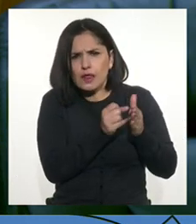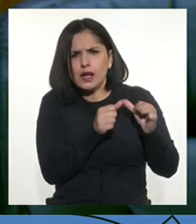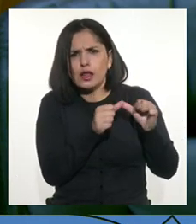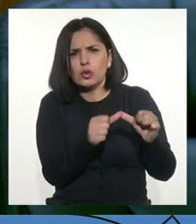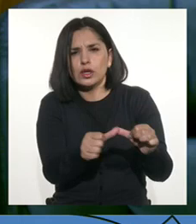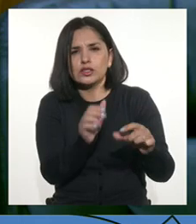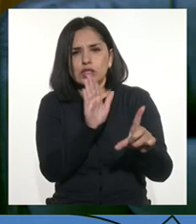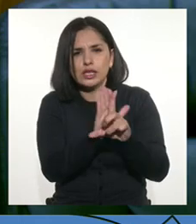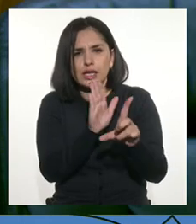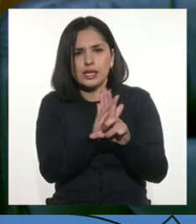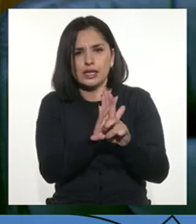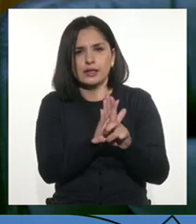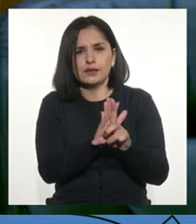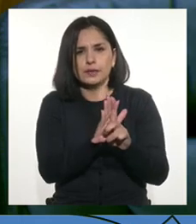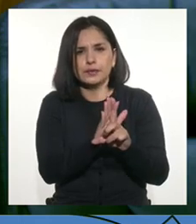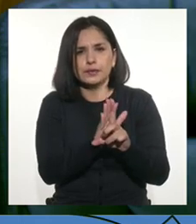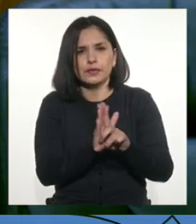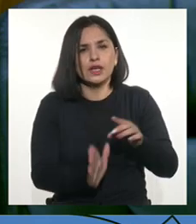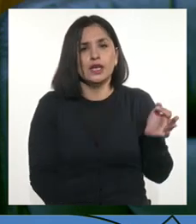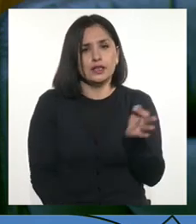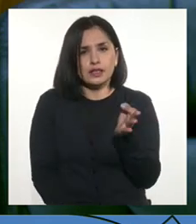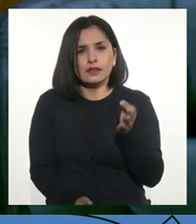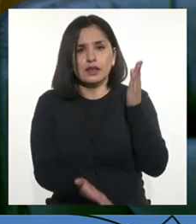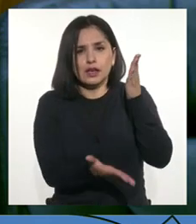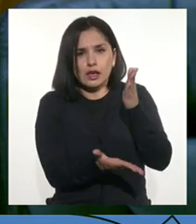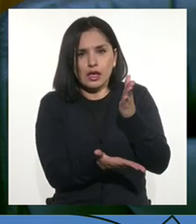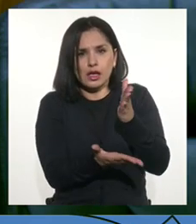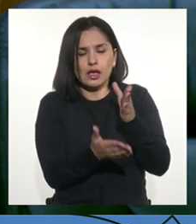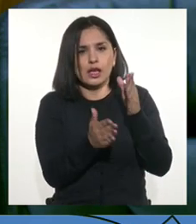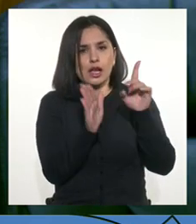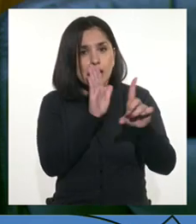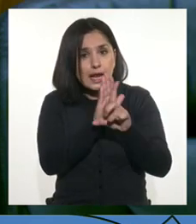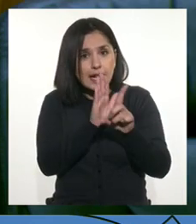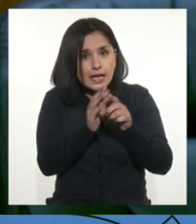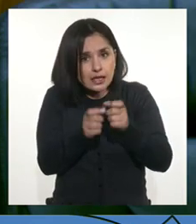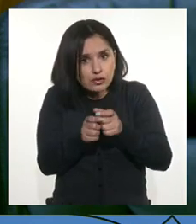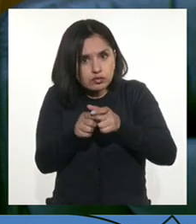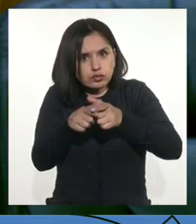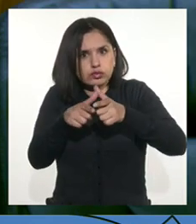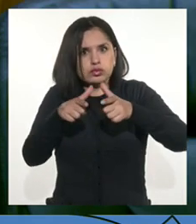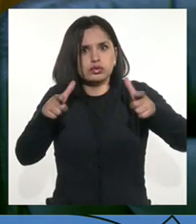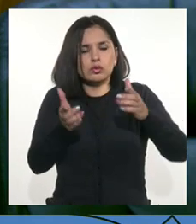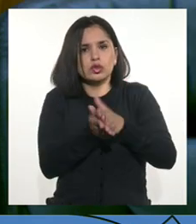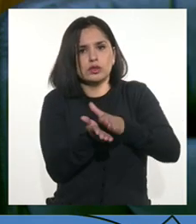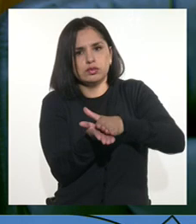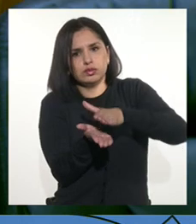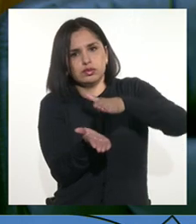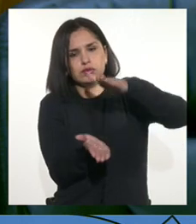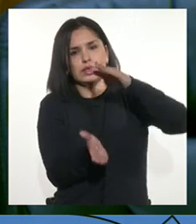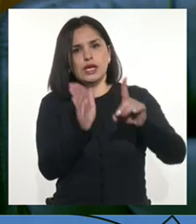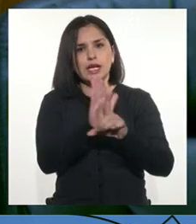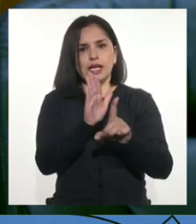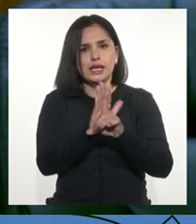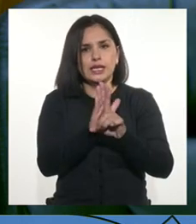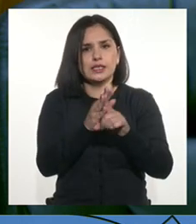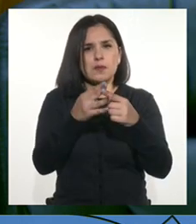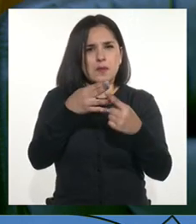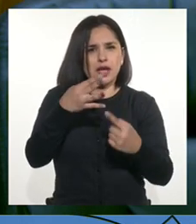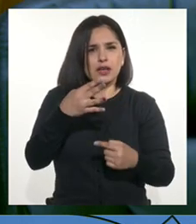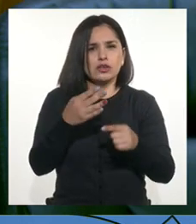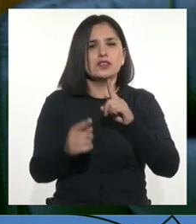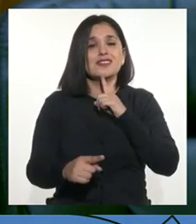gobiernan afirma que el ordenamiento jurídico ha crecido exponencialmente y cuenta con varios miles de textos